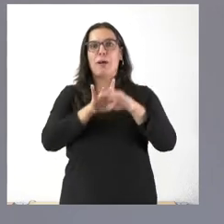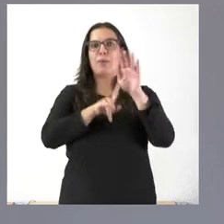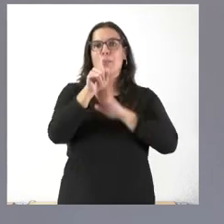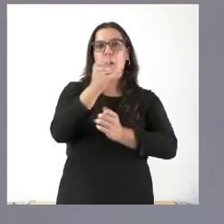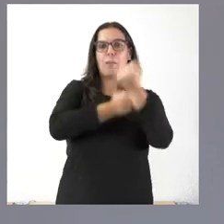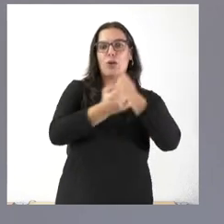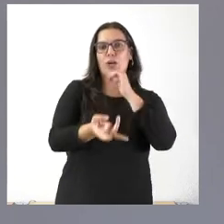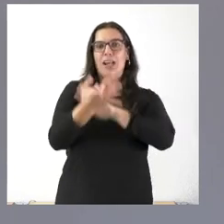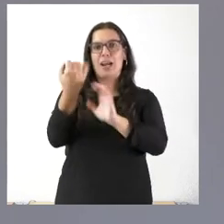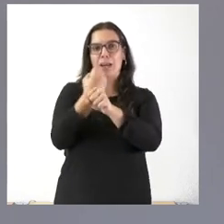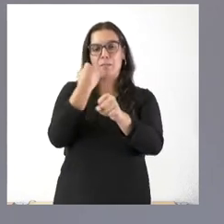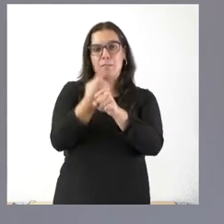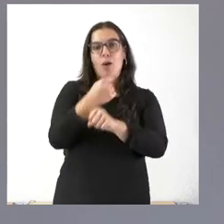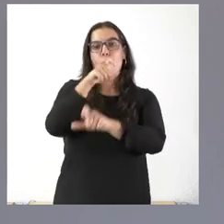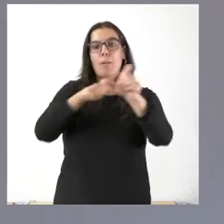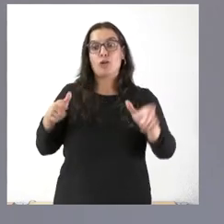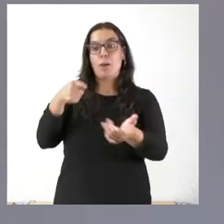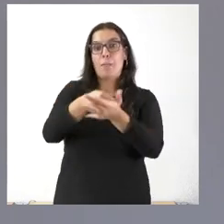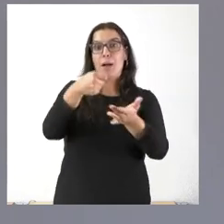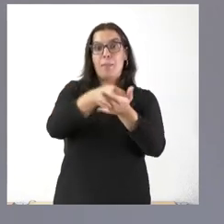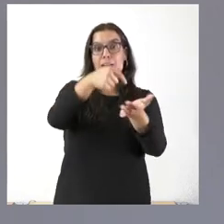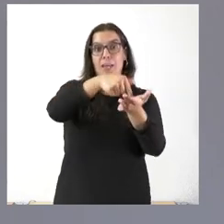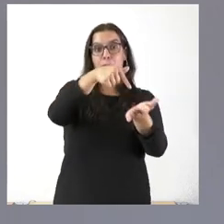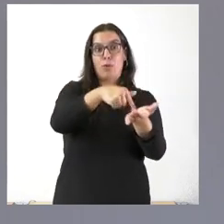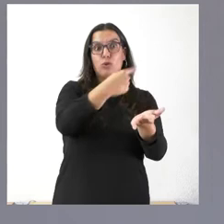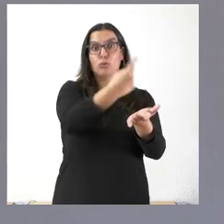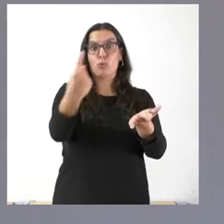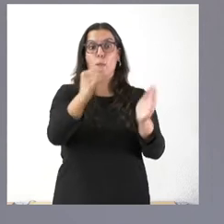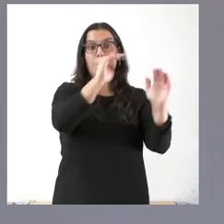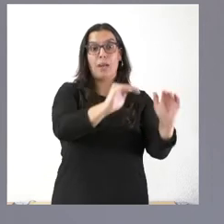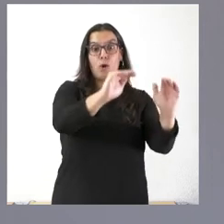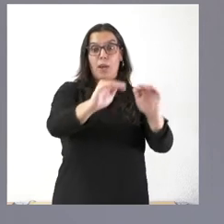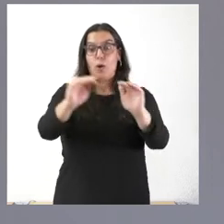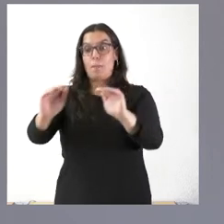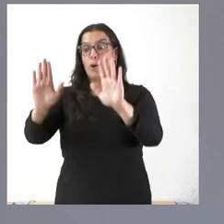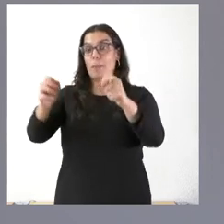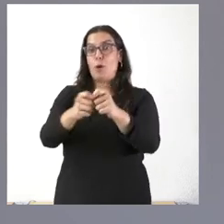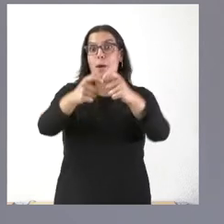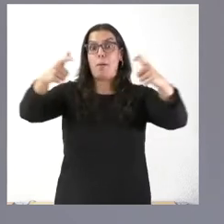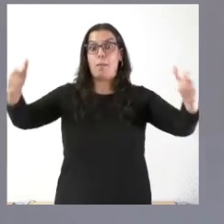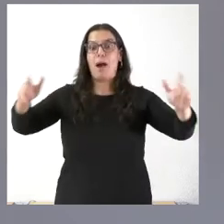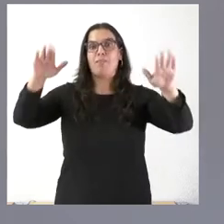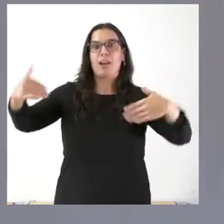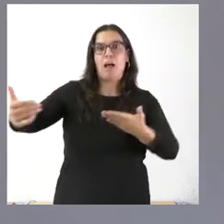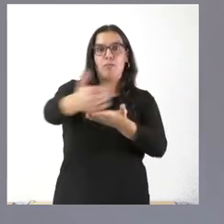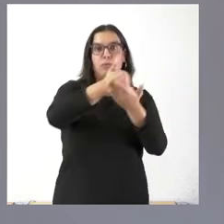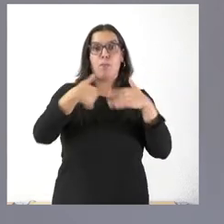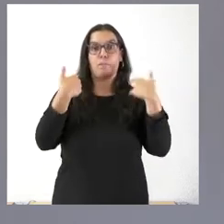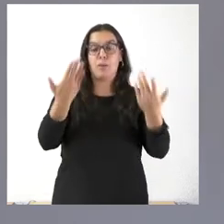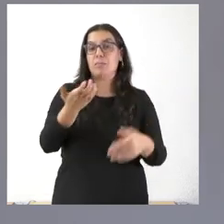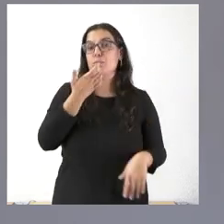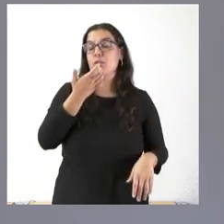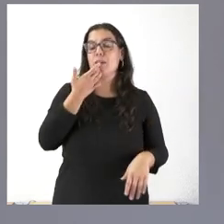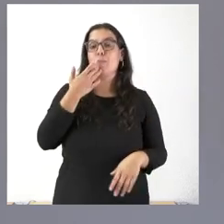creación de empleo y más gente pagando impuestos, aunque cada uno de ellos pague un poco menos, al final la recaudación puede ser mayor. La experiencia la tuvimos con la eliminación